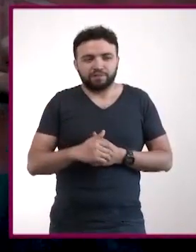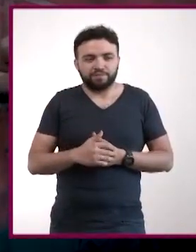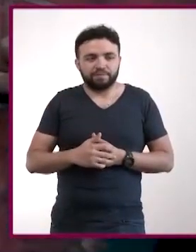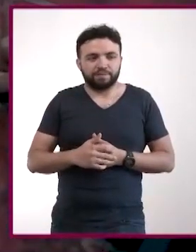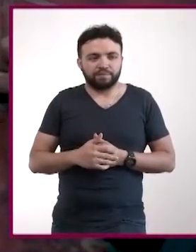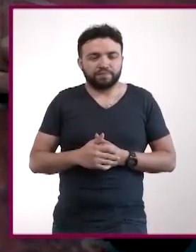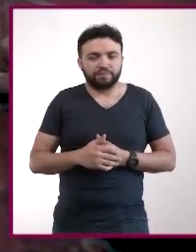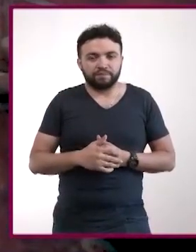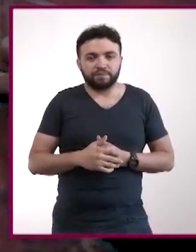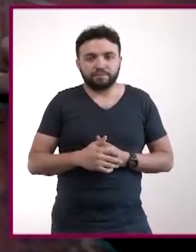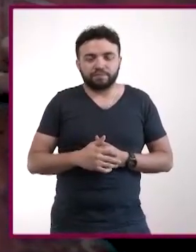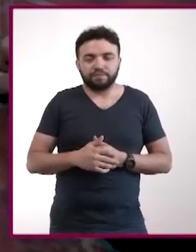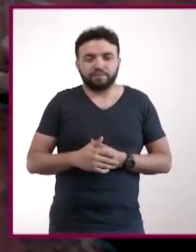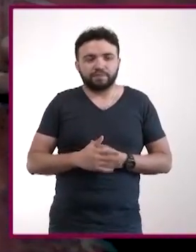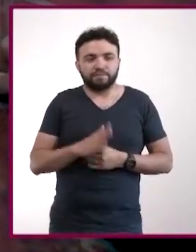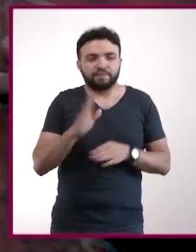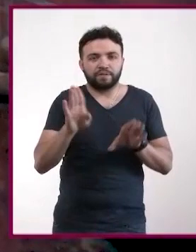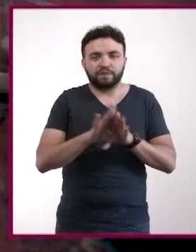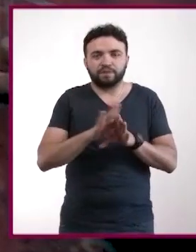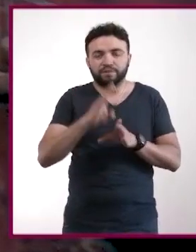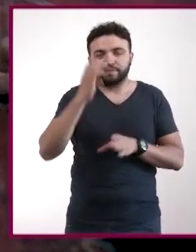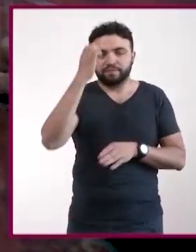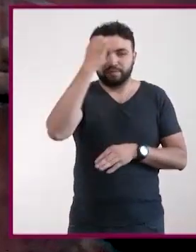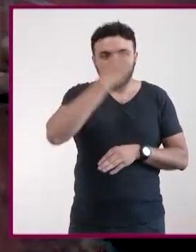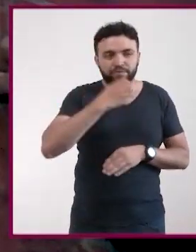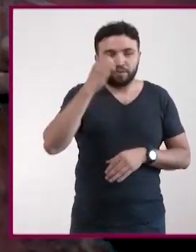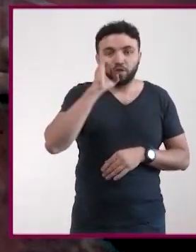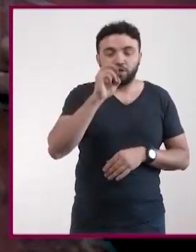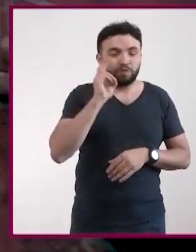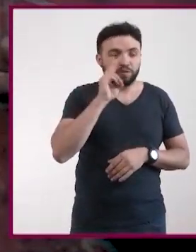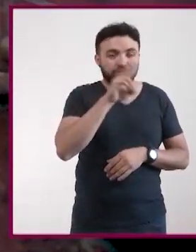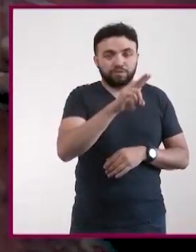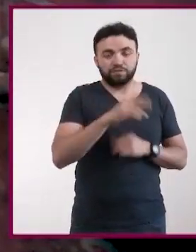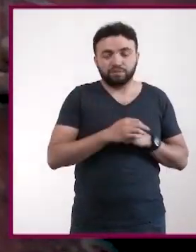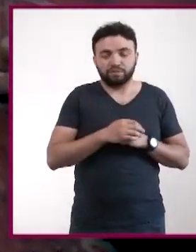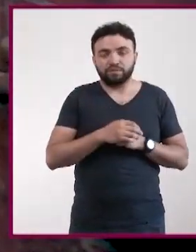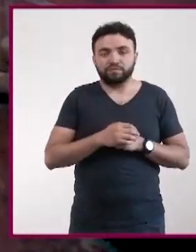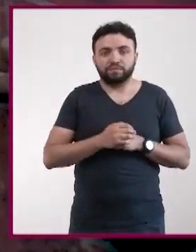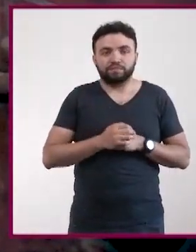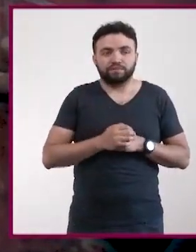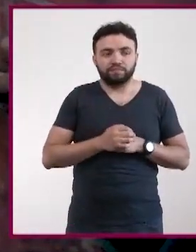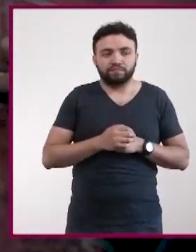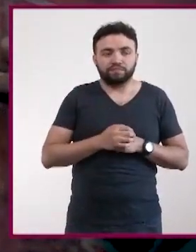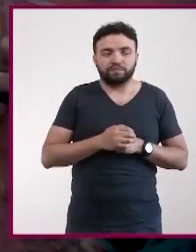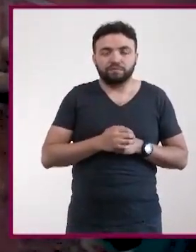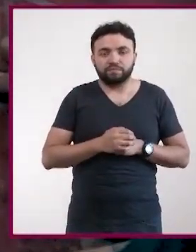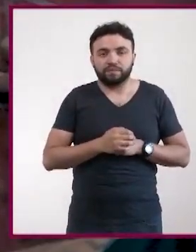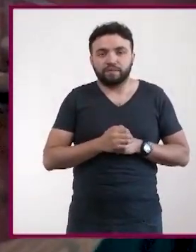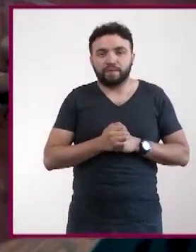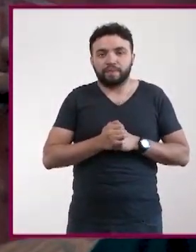Que son, sí, como estudios. O estos que pues en realidad no tienen.